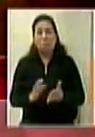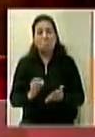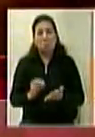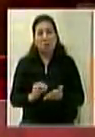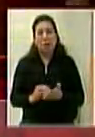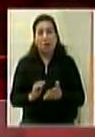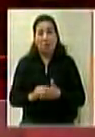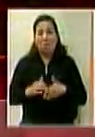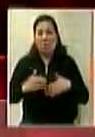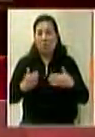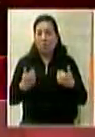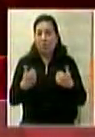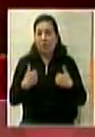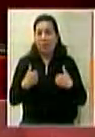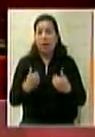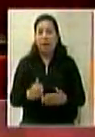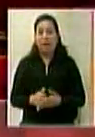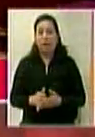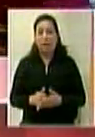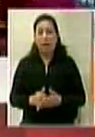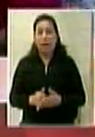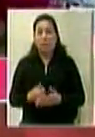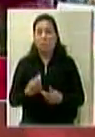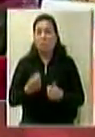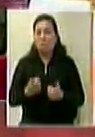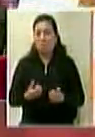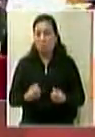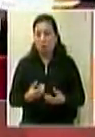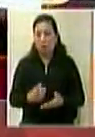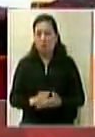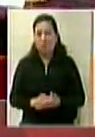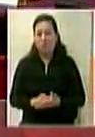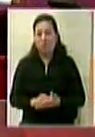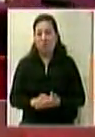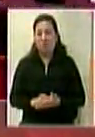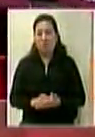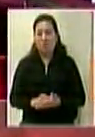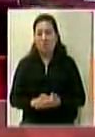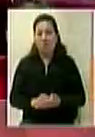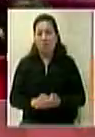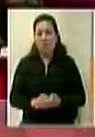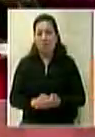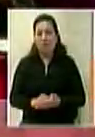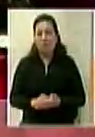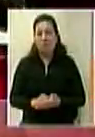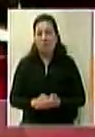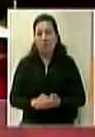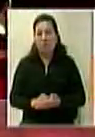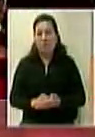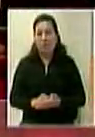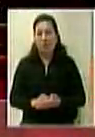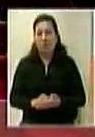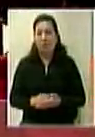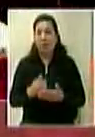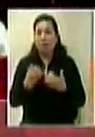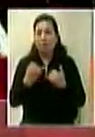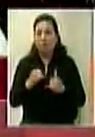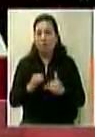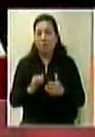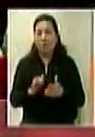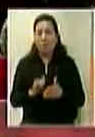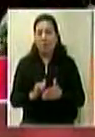muchos más que podamos tener nos sirva de mucho. Y también